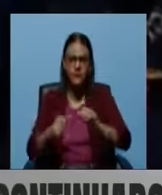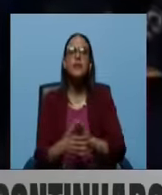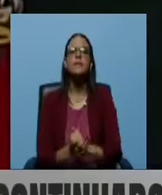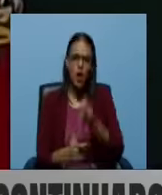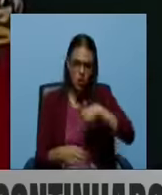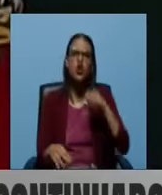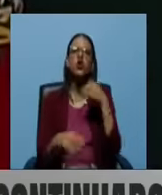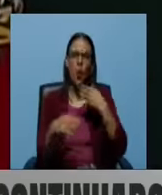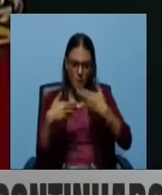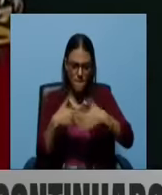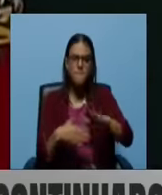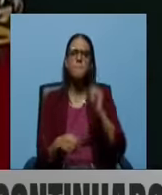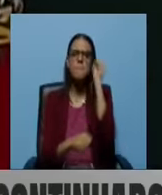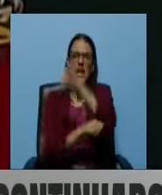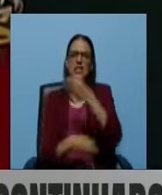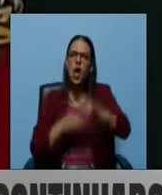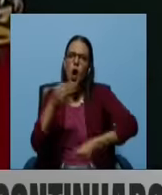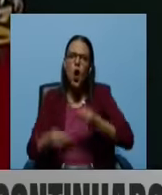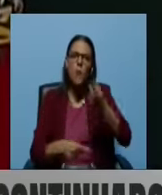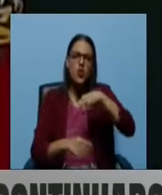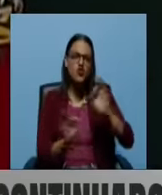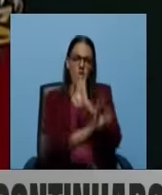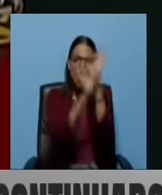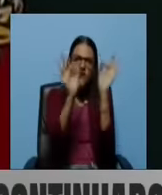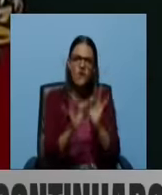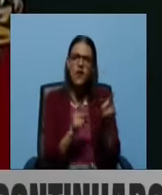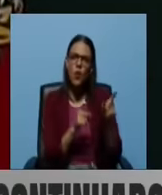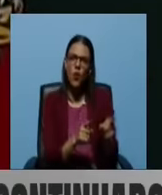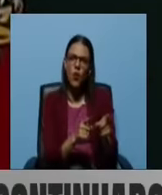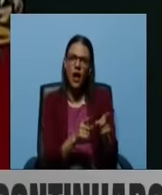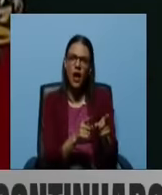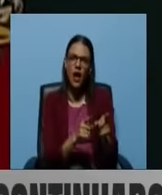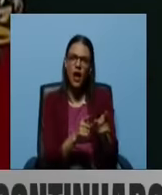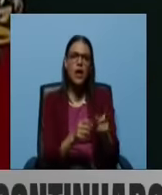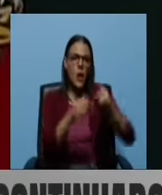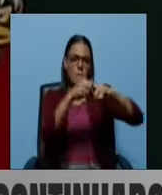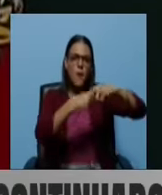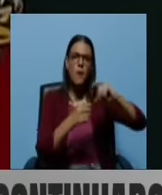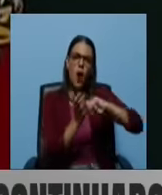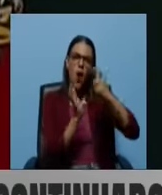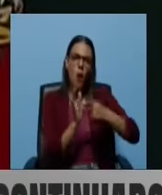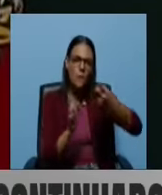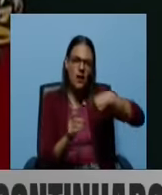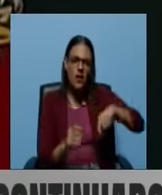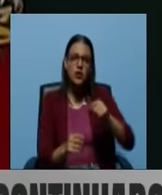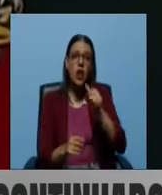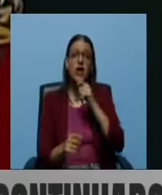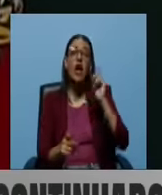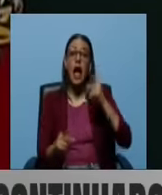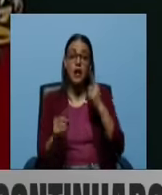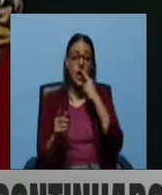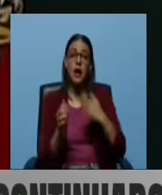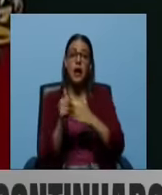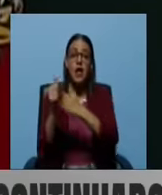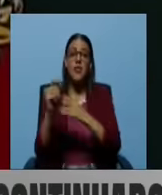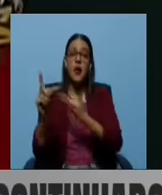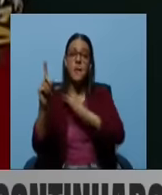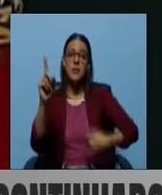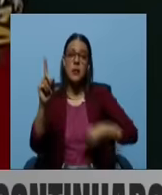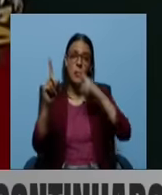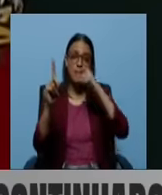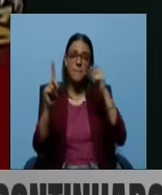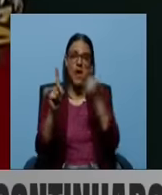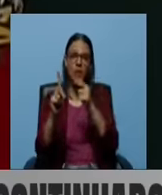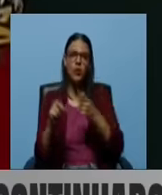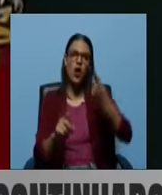vencer con una figura que ha complementado el hermano presidente Nicolás Maduro. El comandante Chávez hablaba